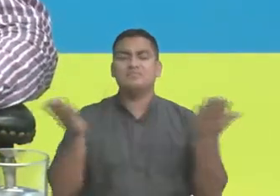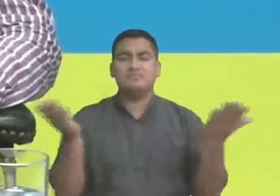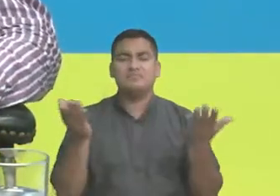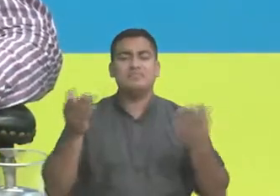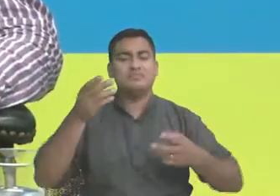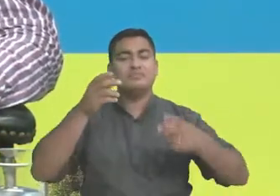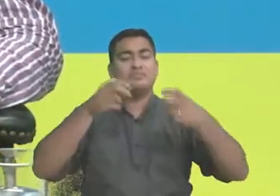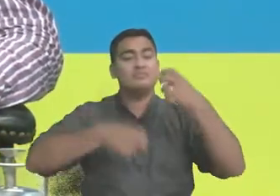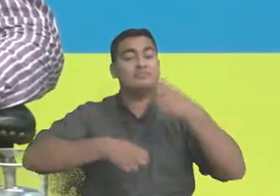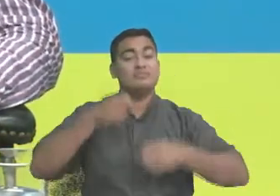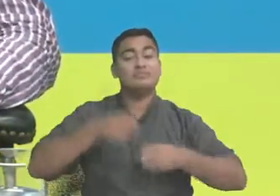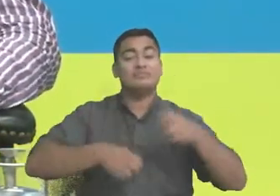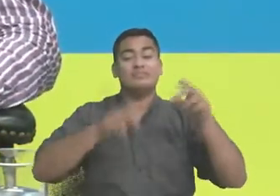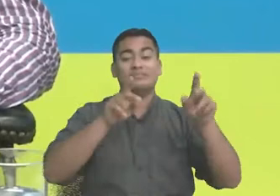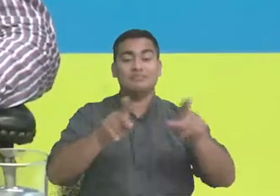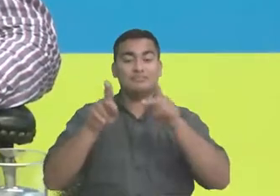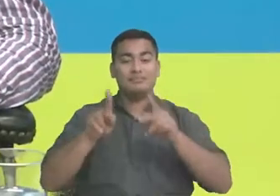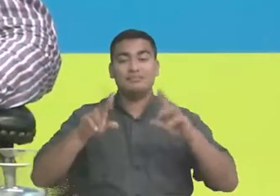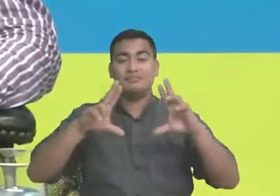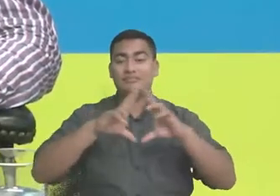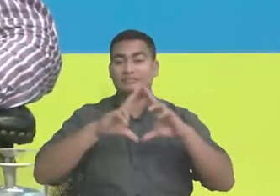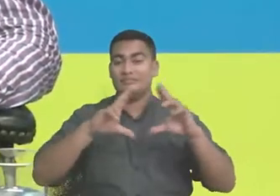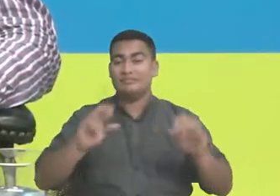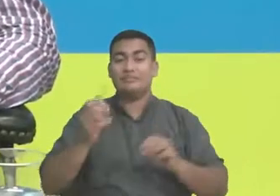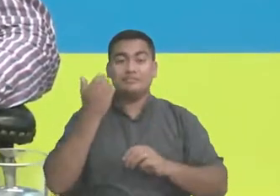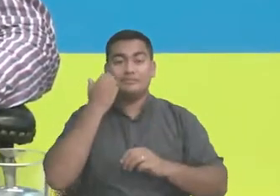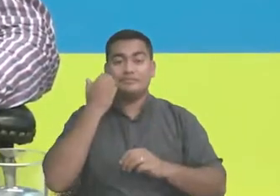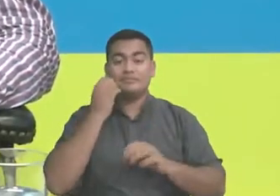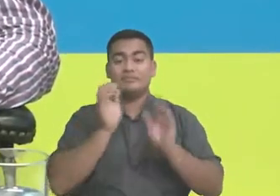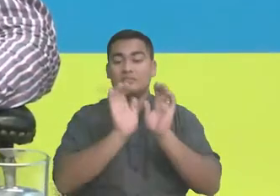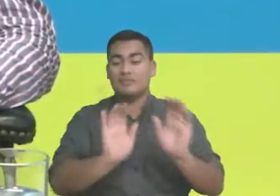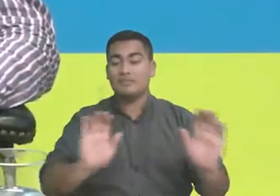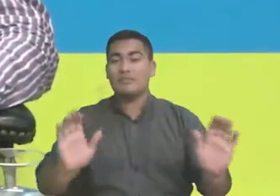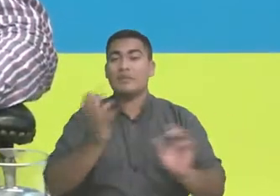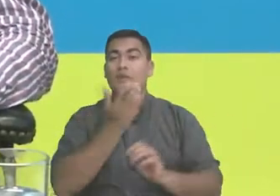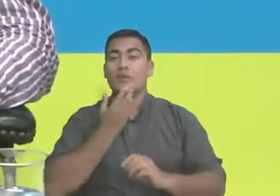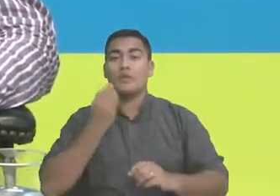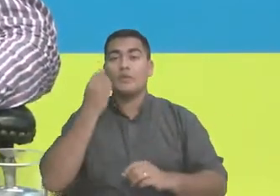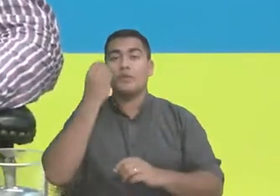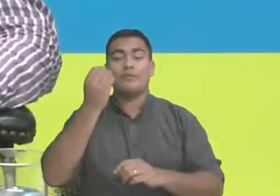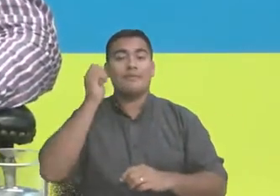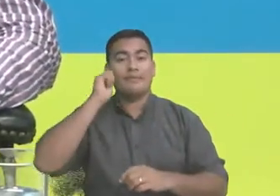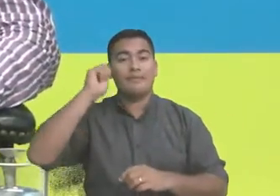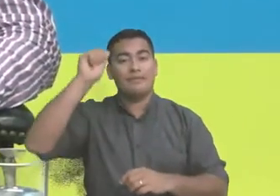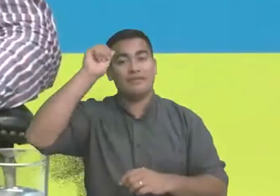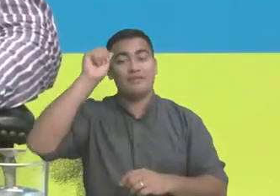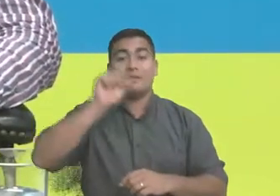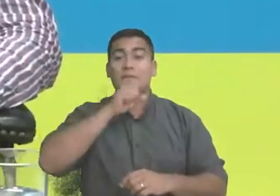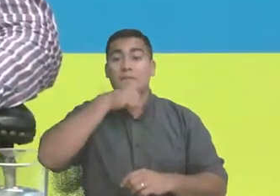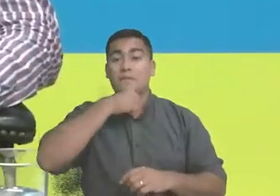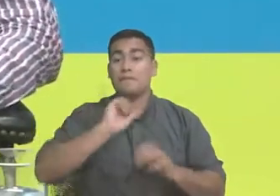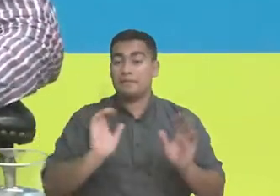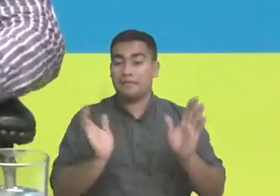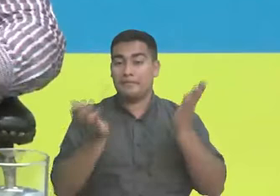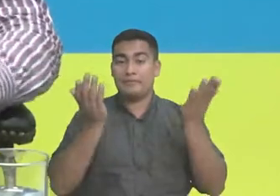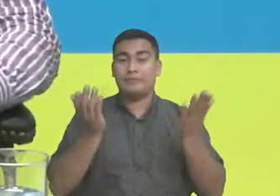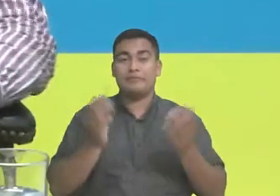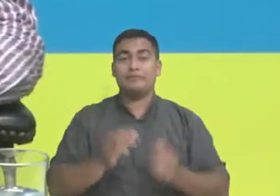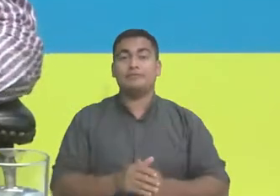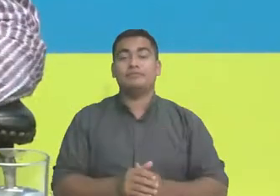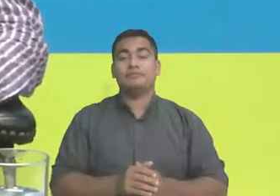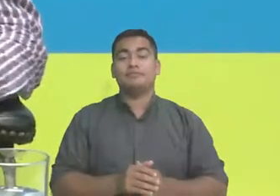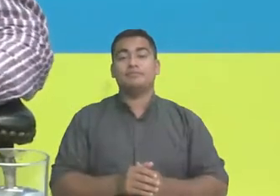que afectan a la población nicaragüense, a los niños, a los jóvenes, a los adultos mayores.